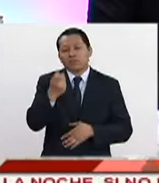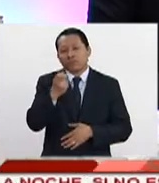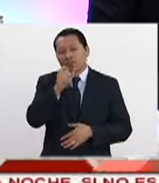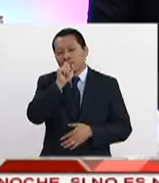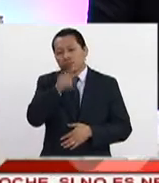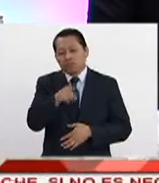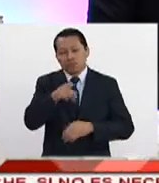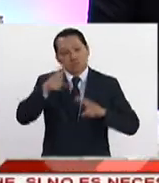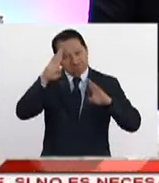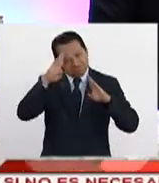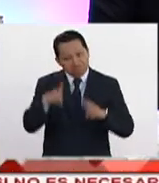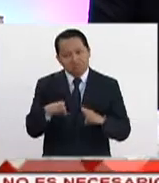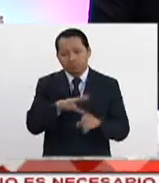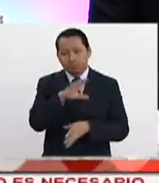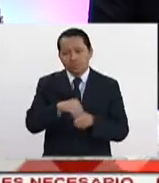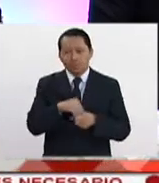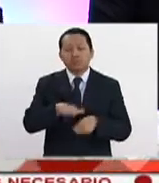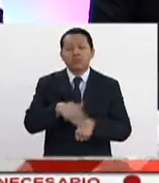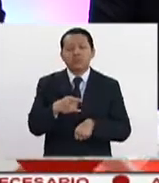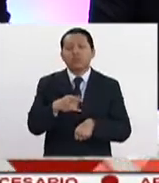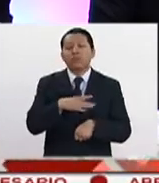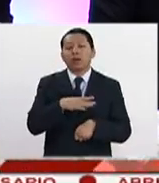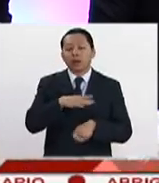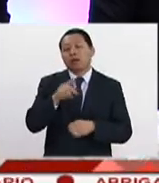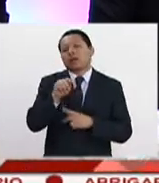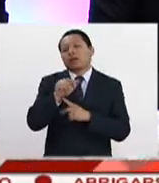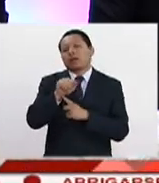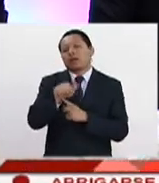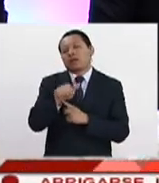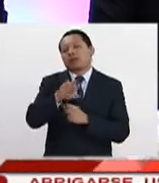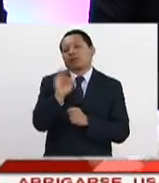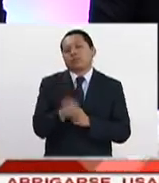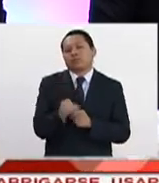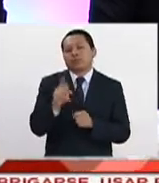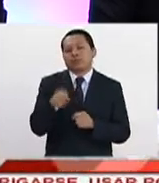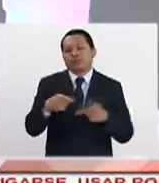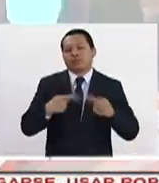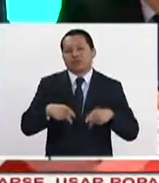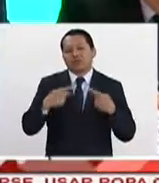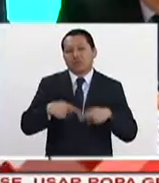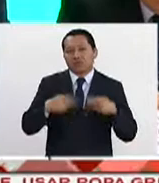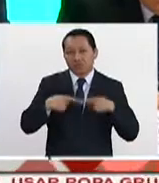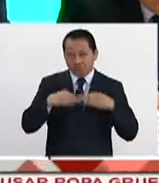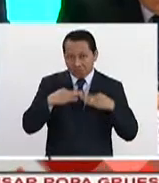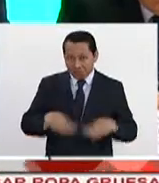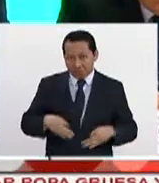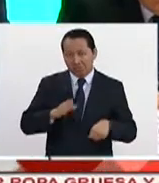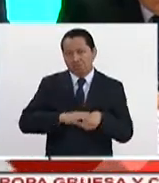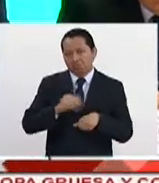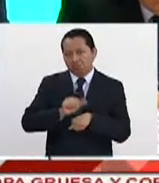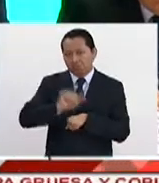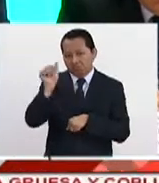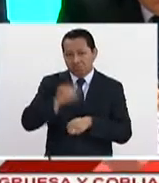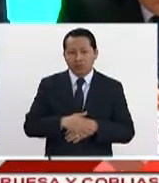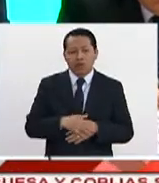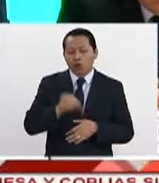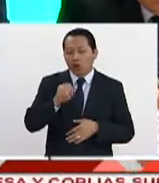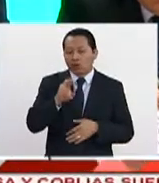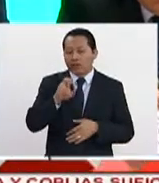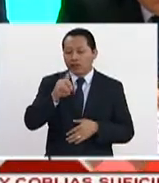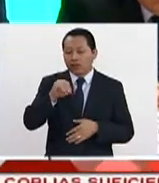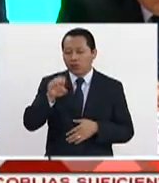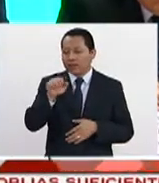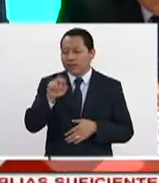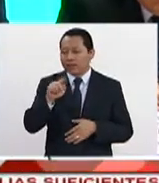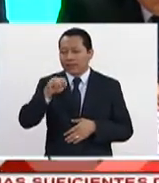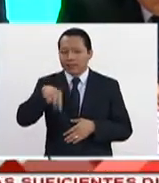estamos concentrando, porque la tasa de las personas físicas es mucho más alta. en su oportunidad. Osvaldo Santín, jefe del